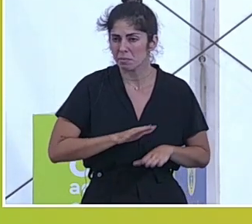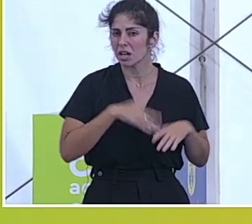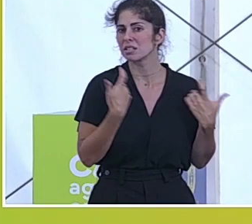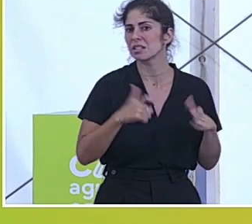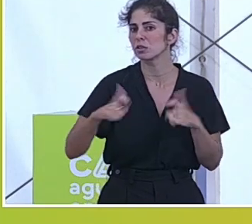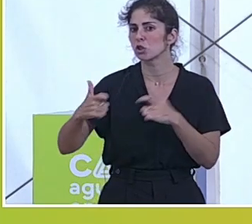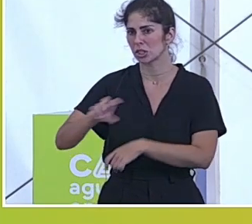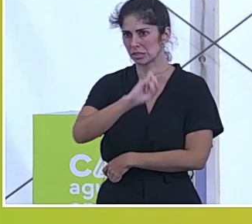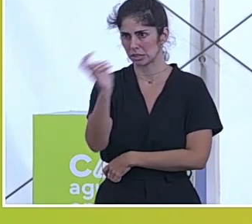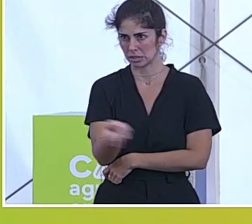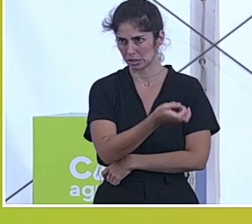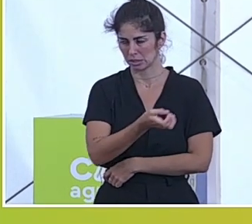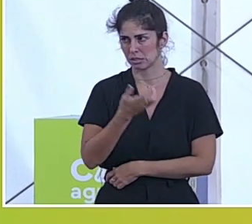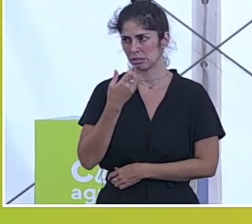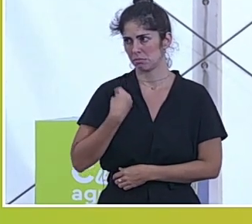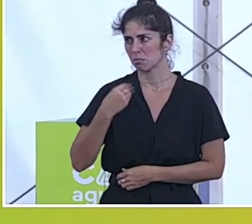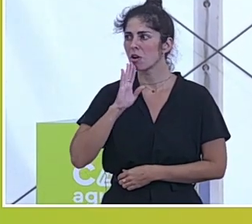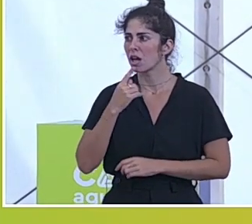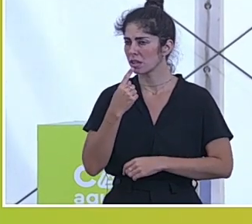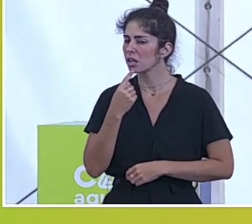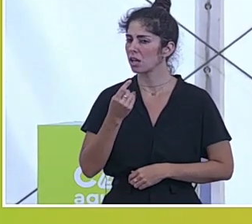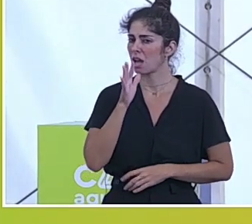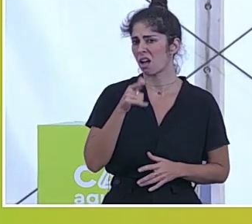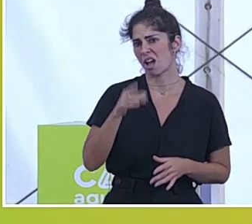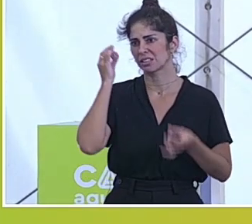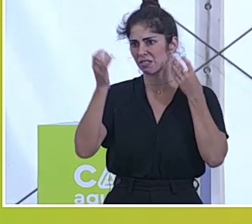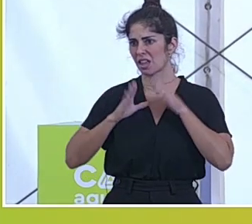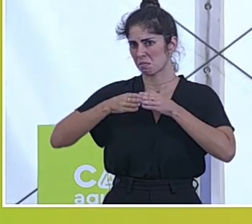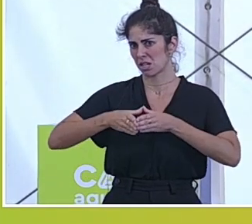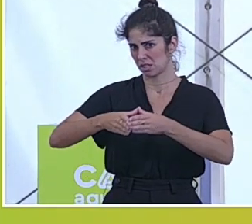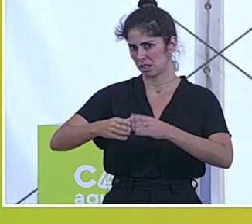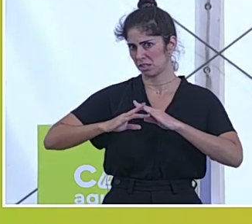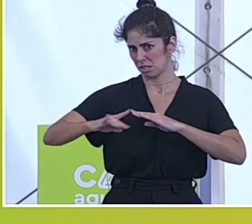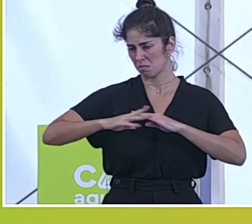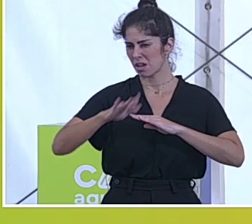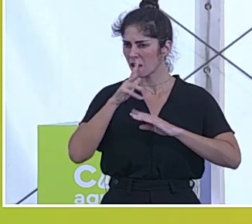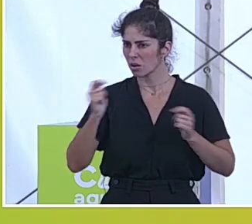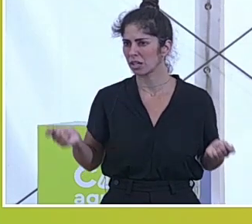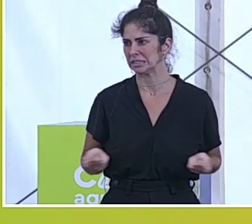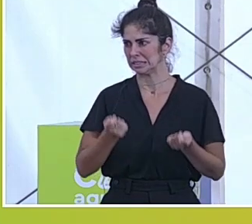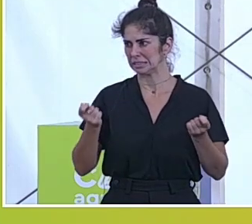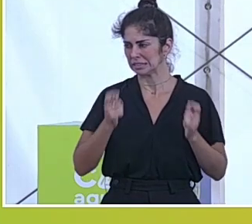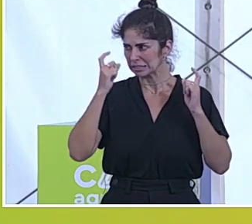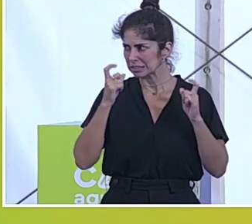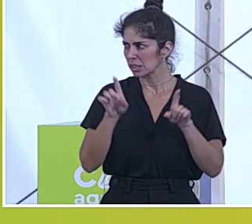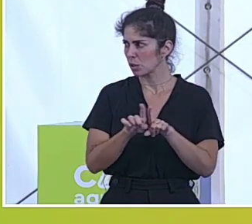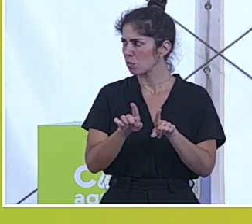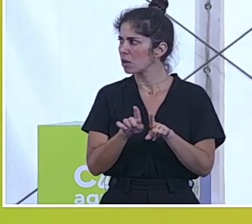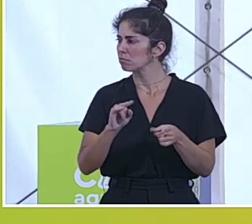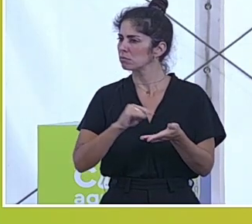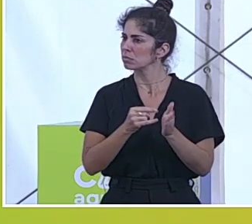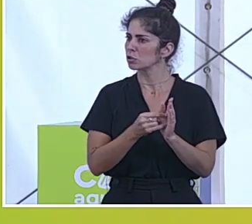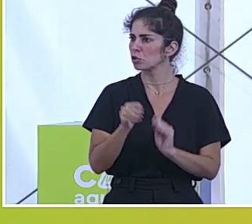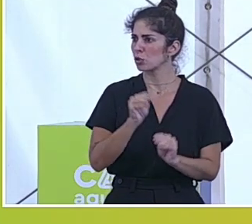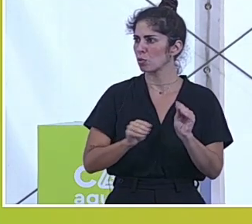comentábamos anteriormente, en este caso para la movilidad marítima, ¿no? Se está promoviendo sobre todo soluciones que tengan que ver con